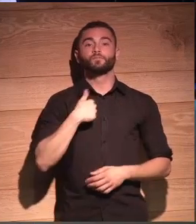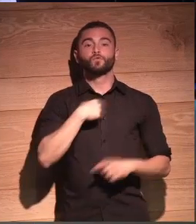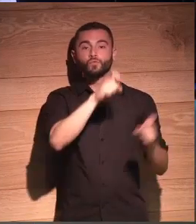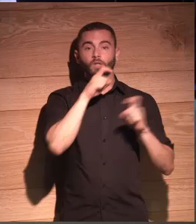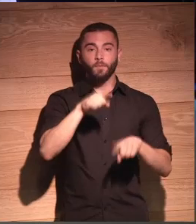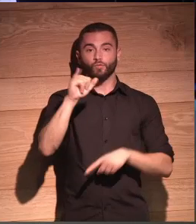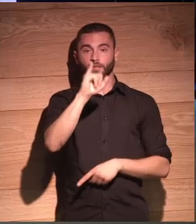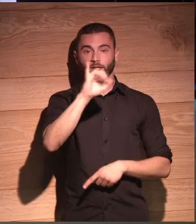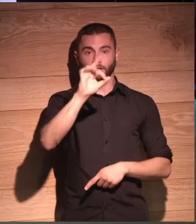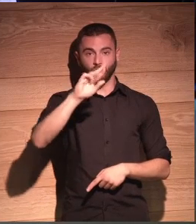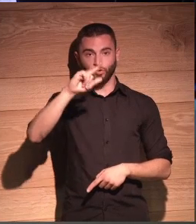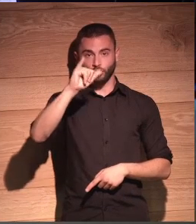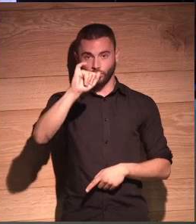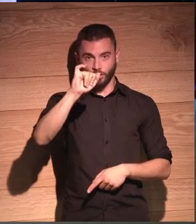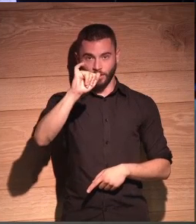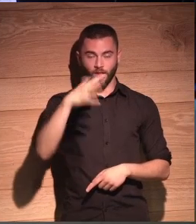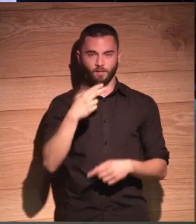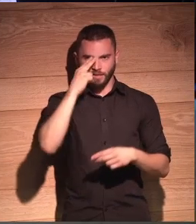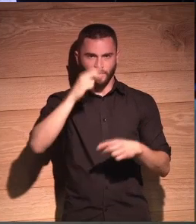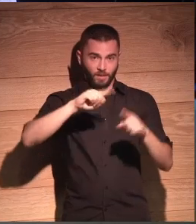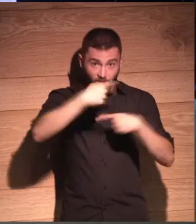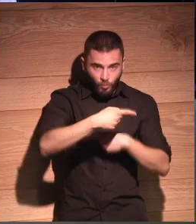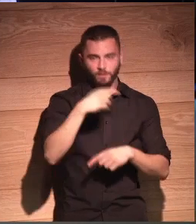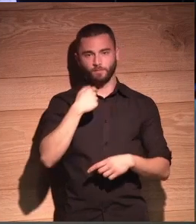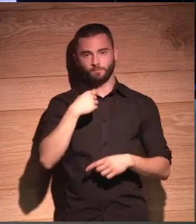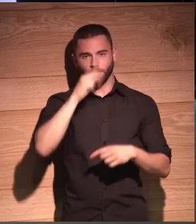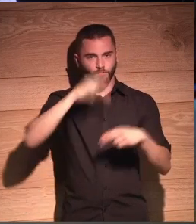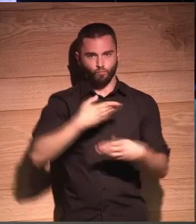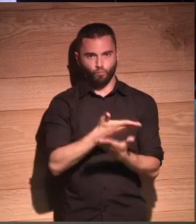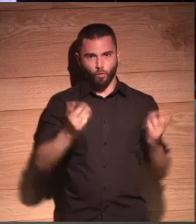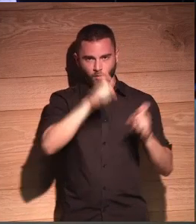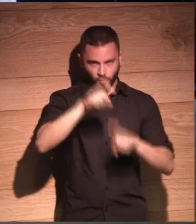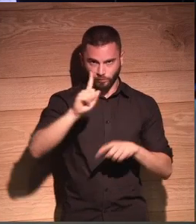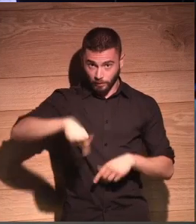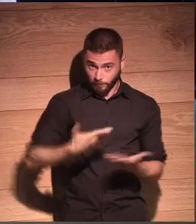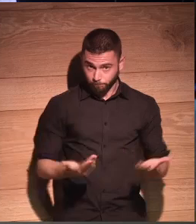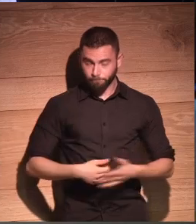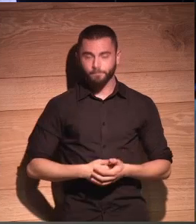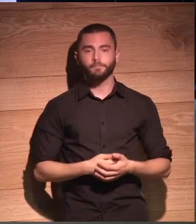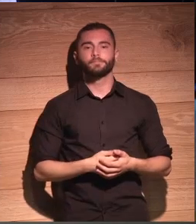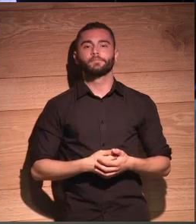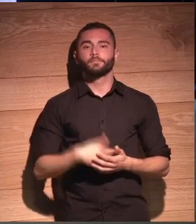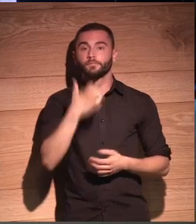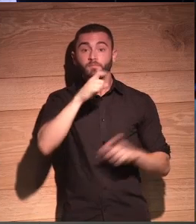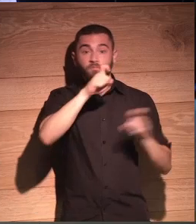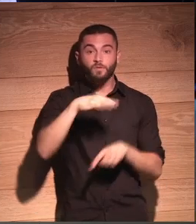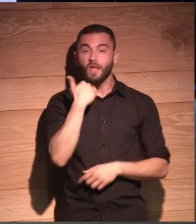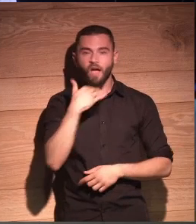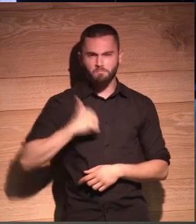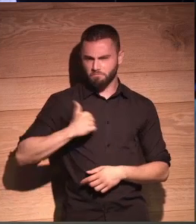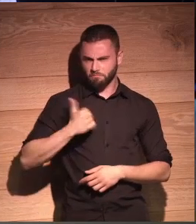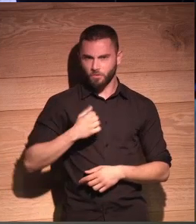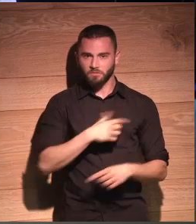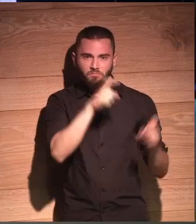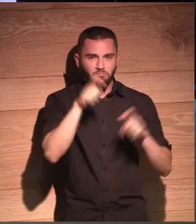pregunta más a Jordi y luego yo me gustaría que alguien del público ya nos planteara también otra pregunta. O sea, que el que tenga por ahí algo, que vaya levantando,